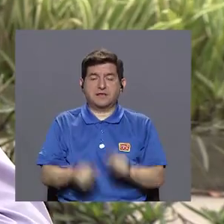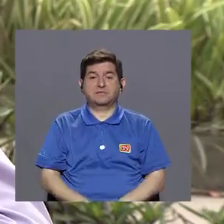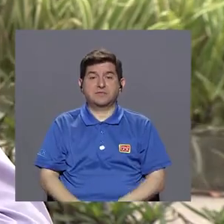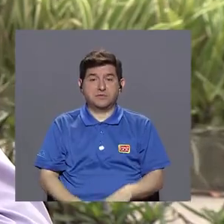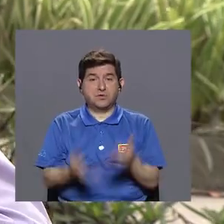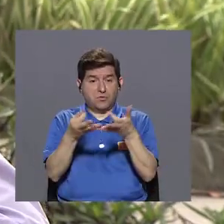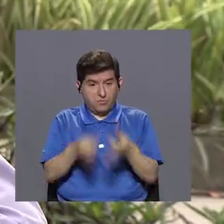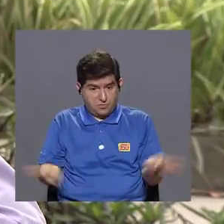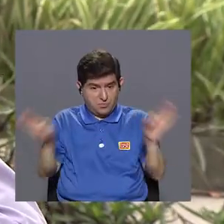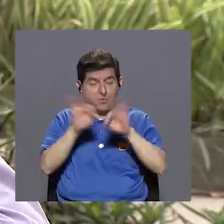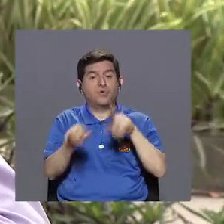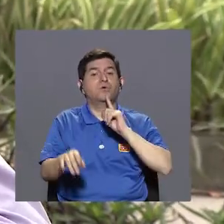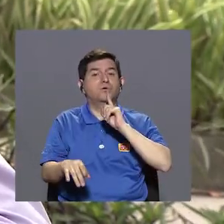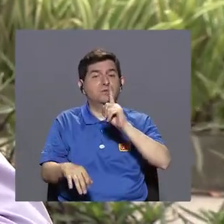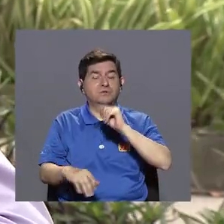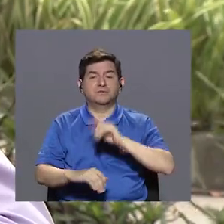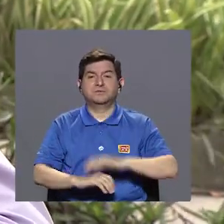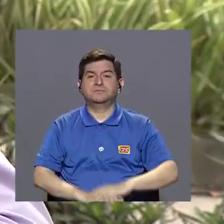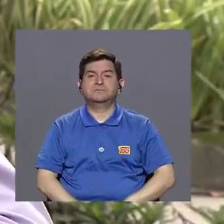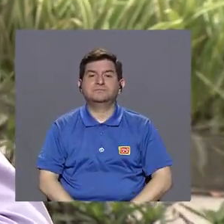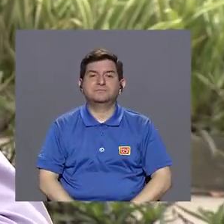eso es importante resaltarlo.